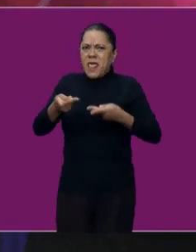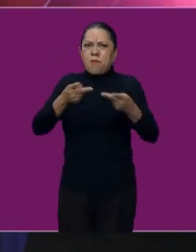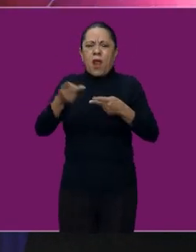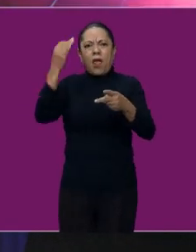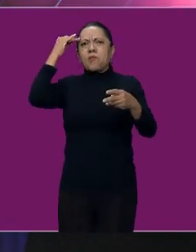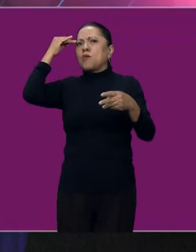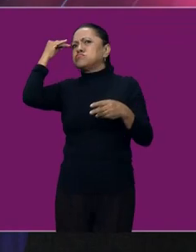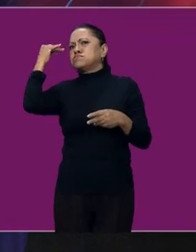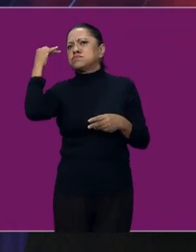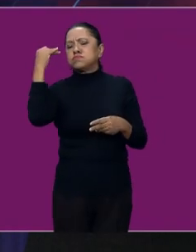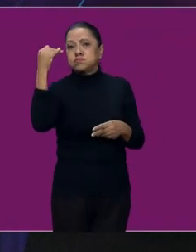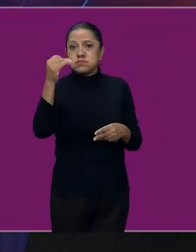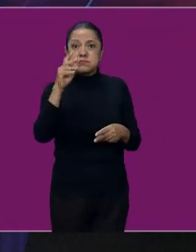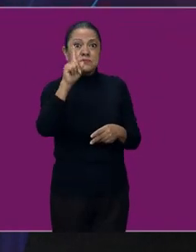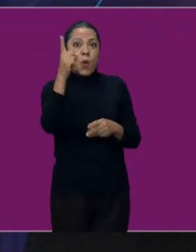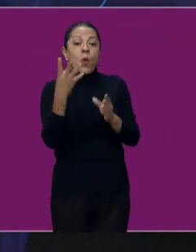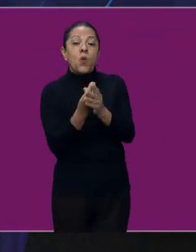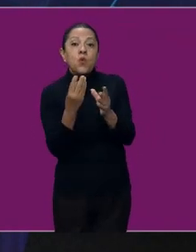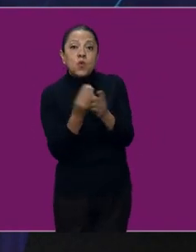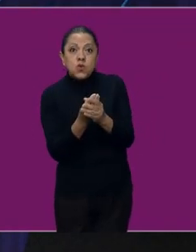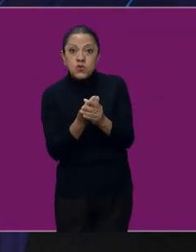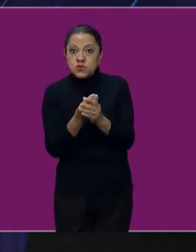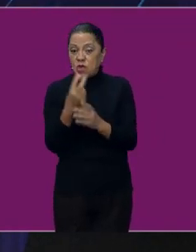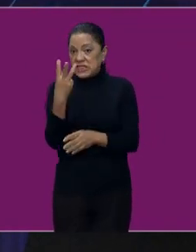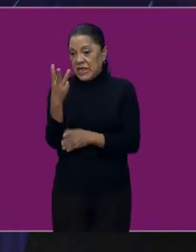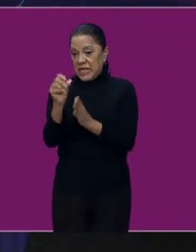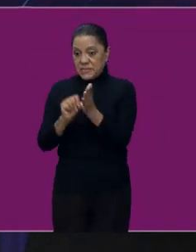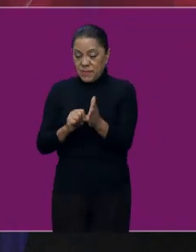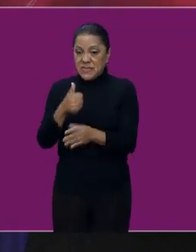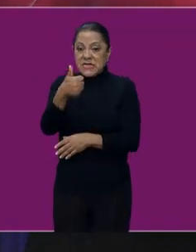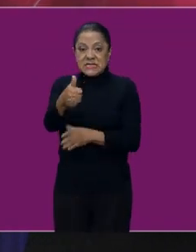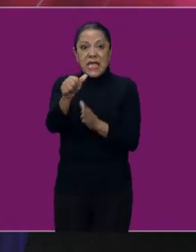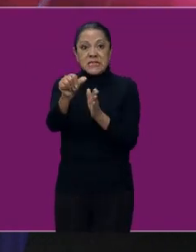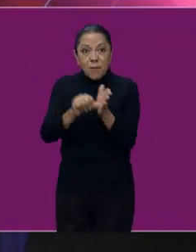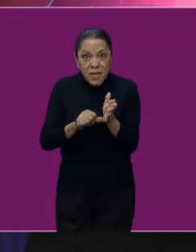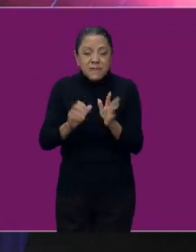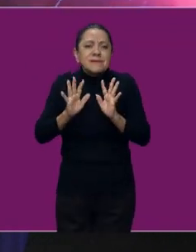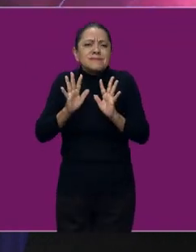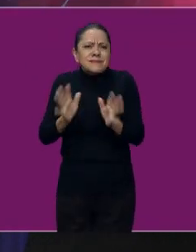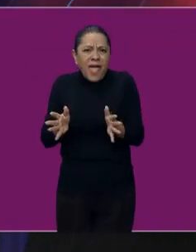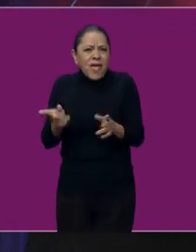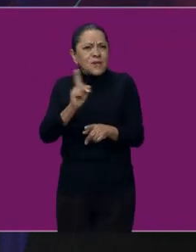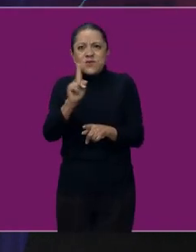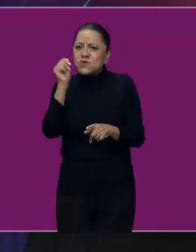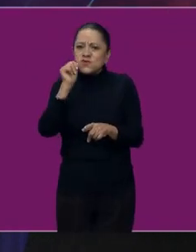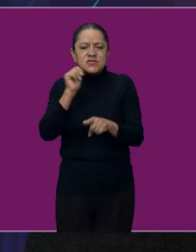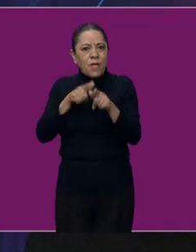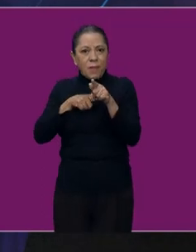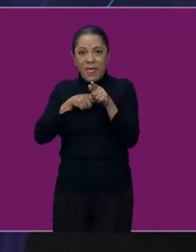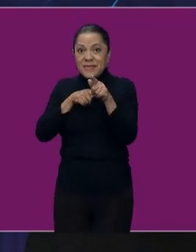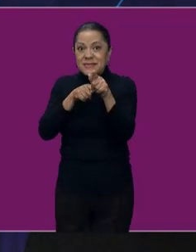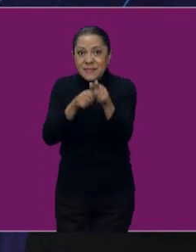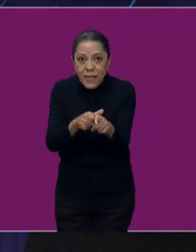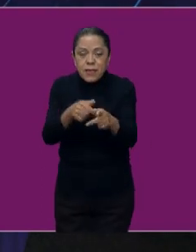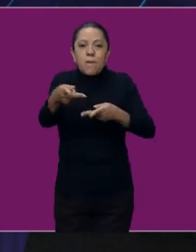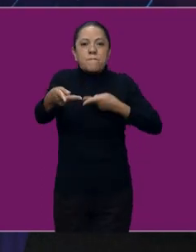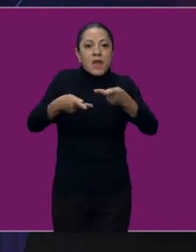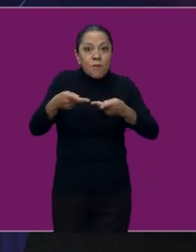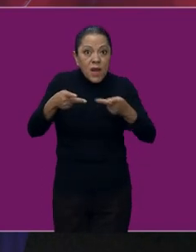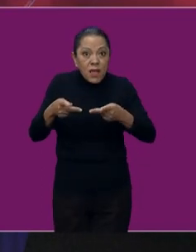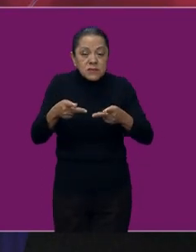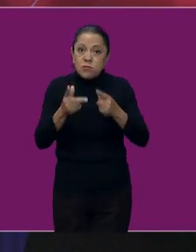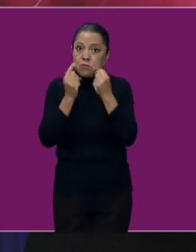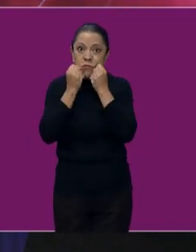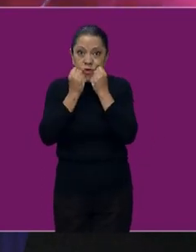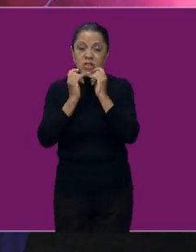meses tengo un curso de seis meses no ya tienes que estar en constante preparación aún los intérpretes que ya tenemos varios años no